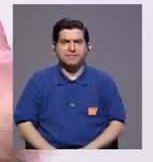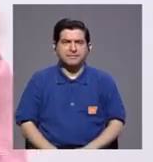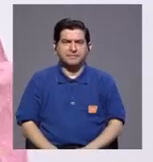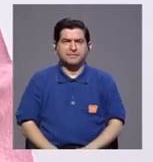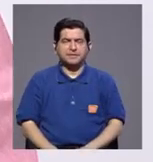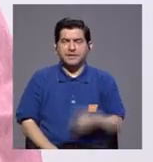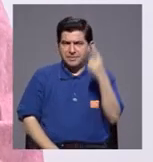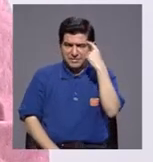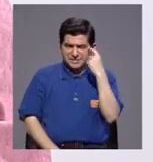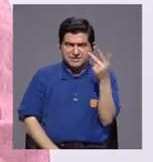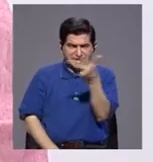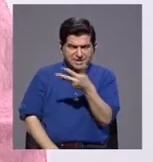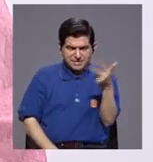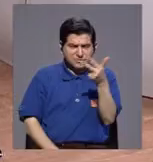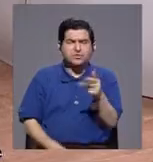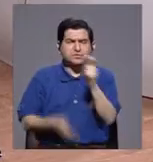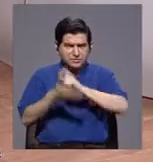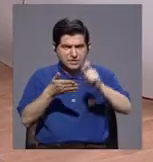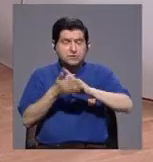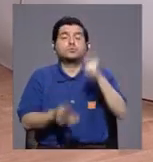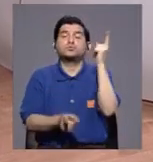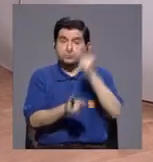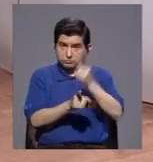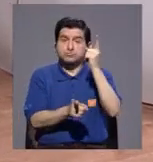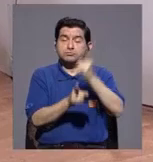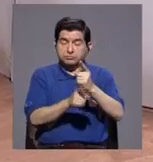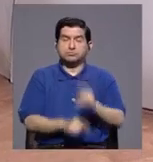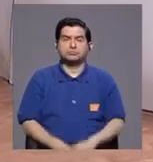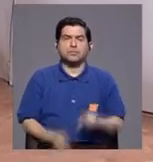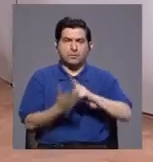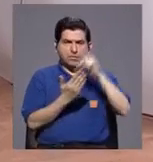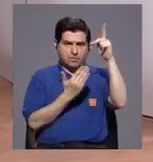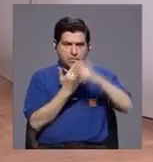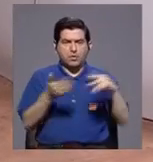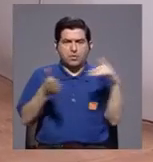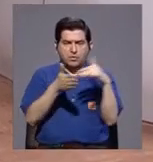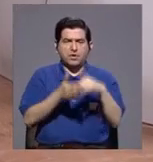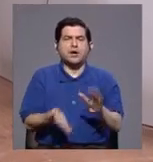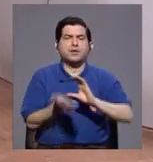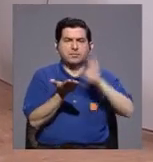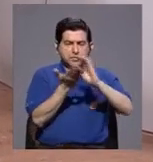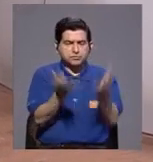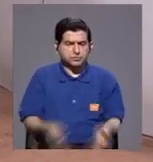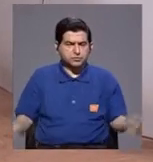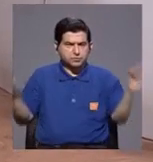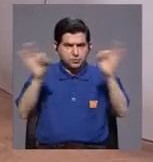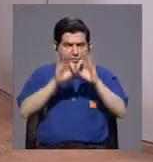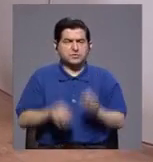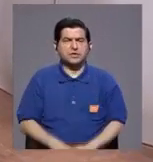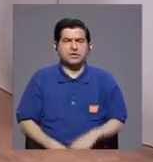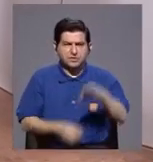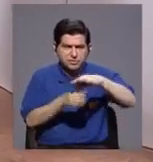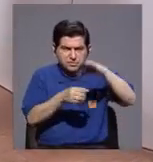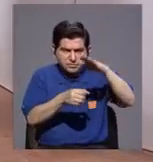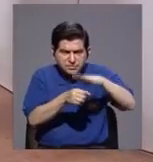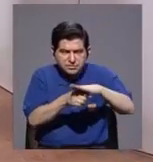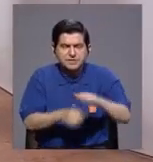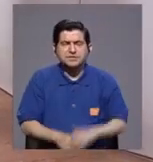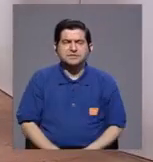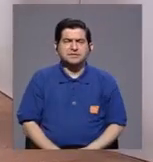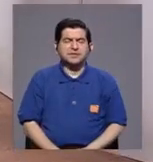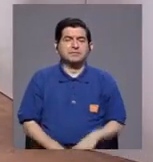digamos en las 33 escuelas correcto los los programas de estudio incluyen cursos muy importantes como el cultivo de tejidos animales